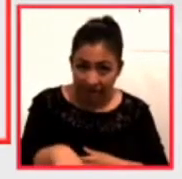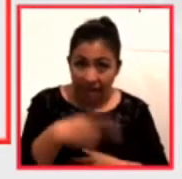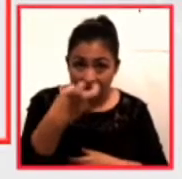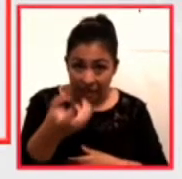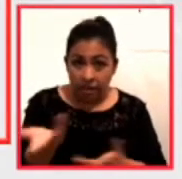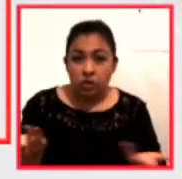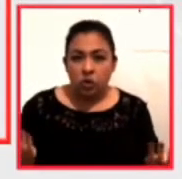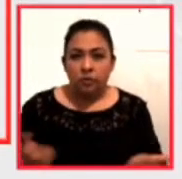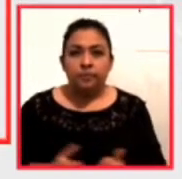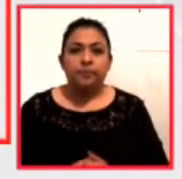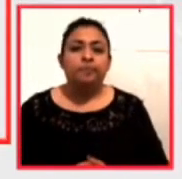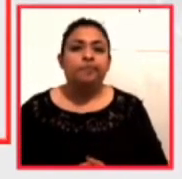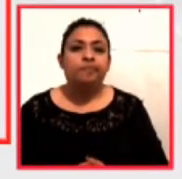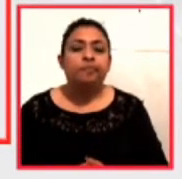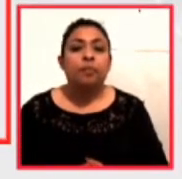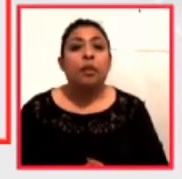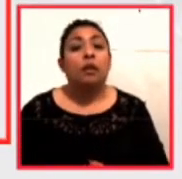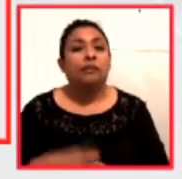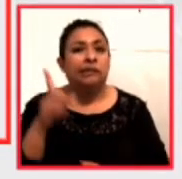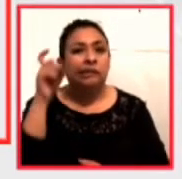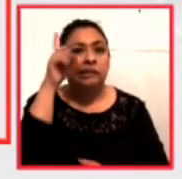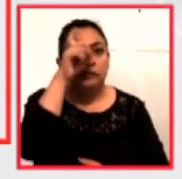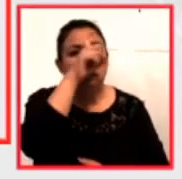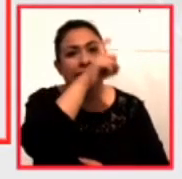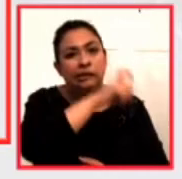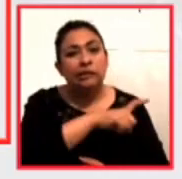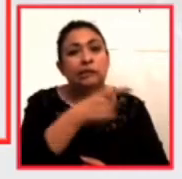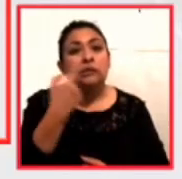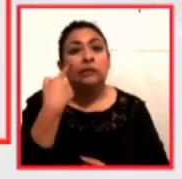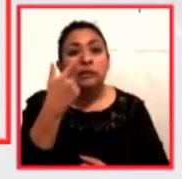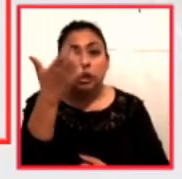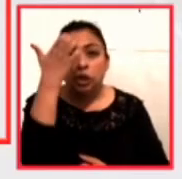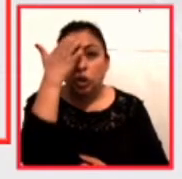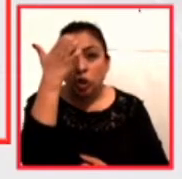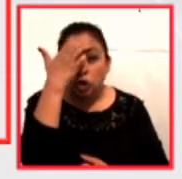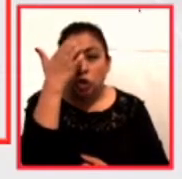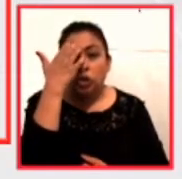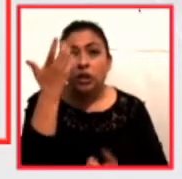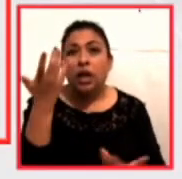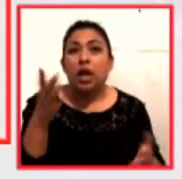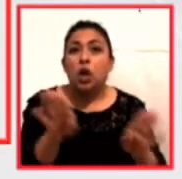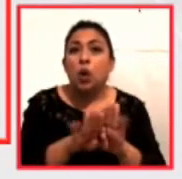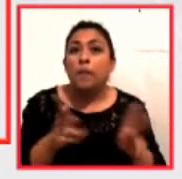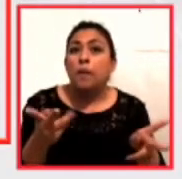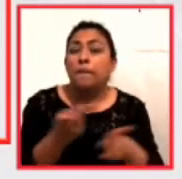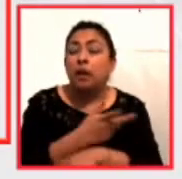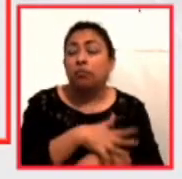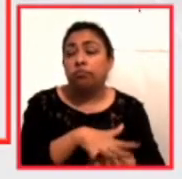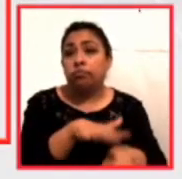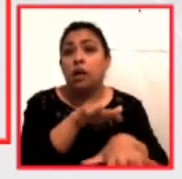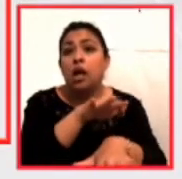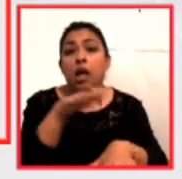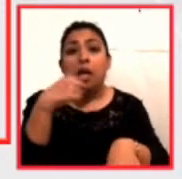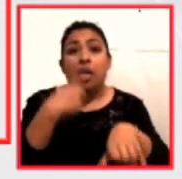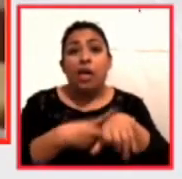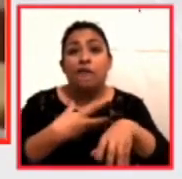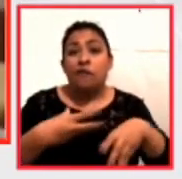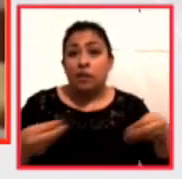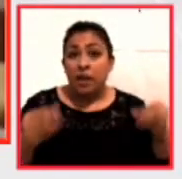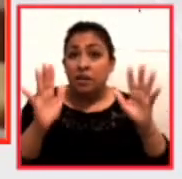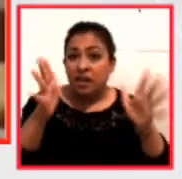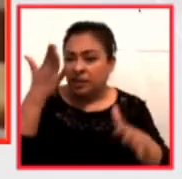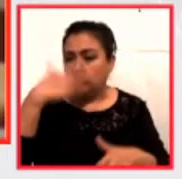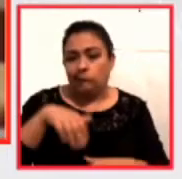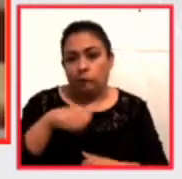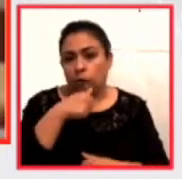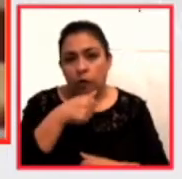realidad? Bueno, es muy difícil conocer todavía o dimensionar el impacto que la pandemia va a tener. Yo no lo veo tanto